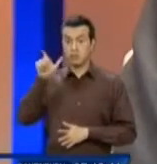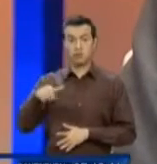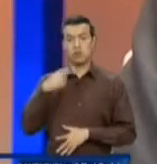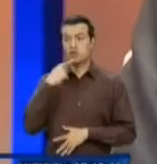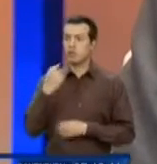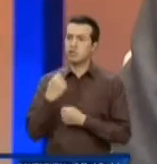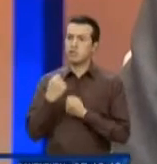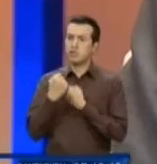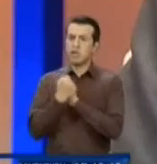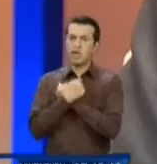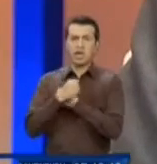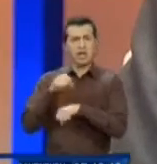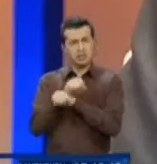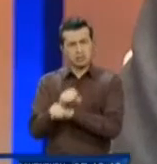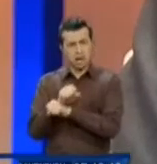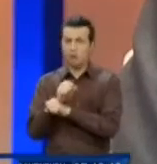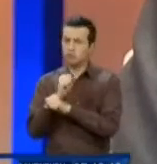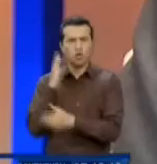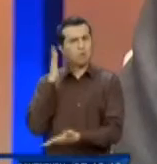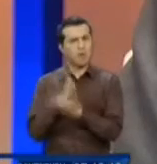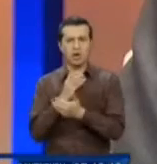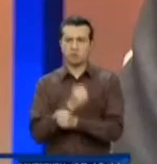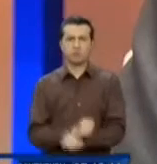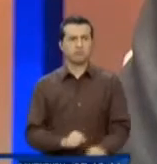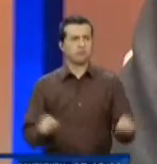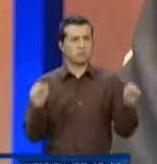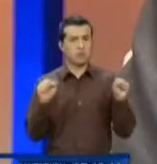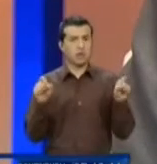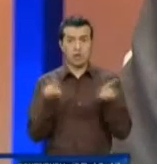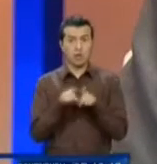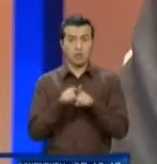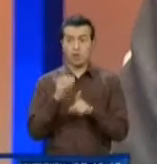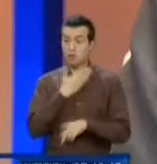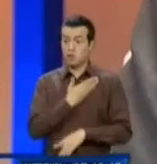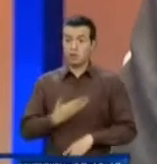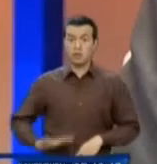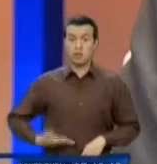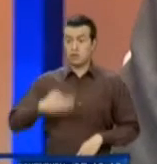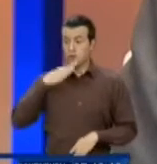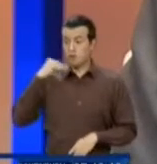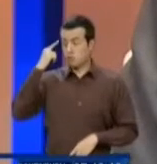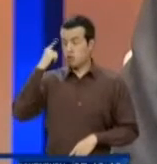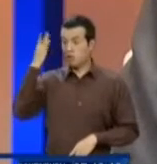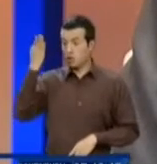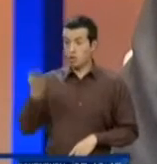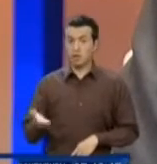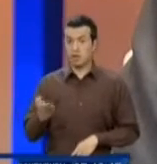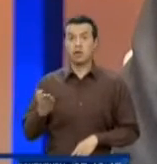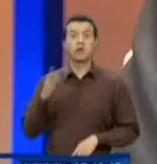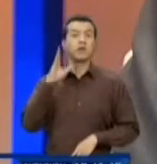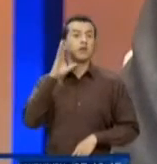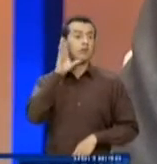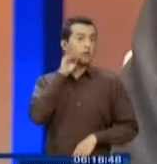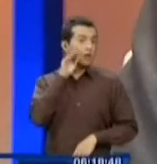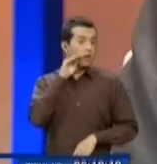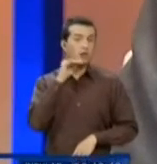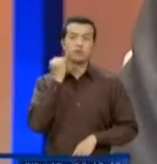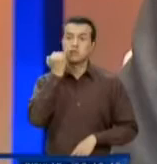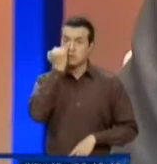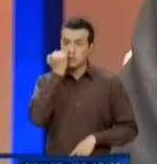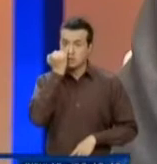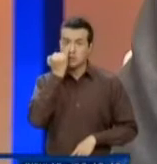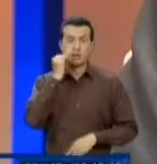este caso, el presidente Correa, a través de sus diferentes programas de gobierno, permite a que los negros y tanto los